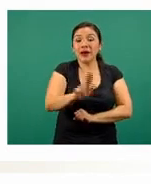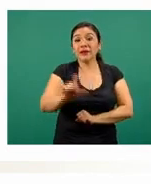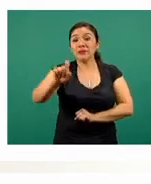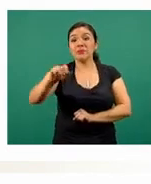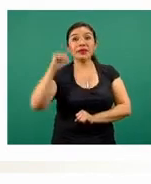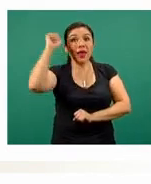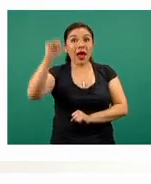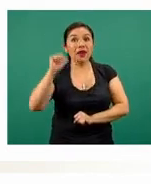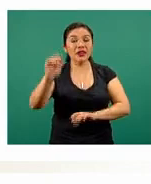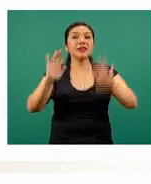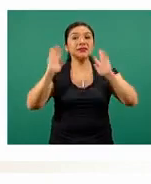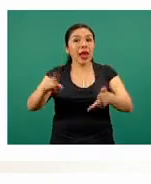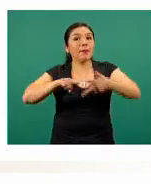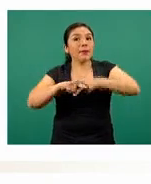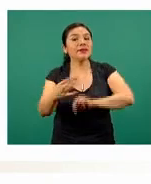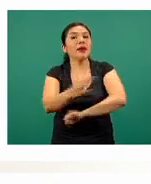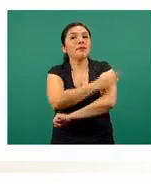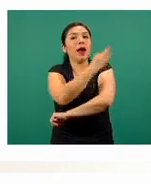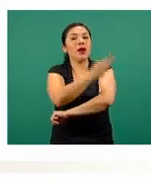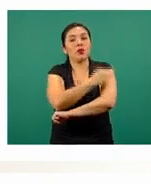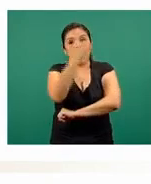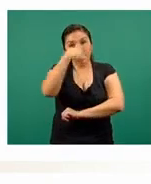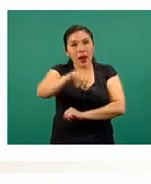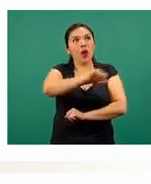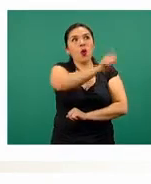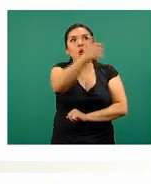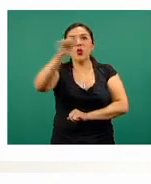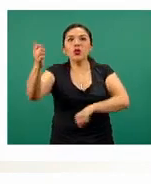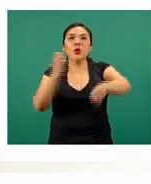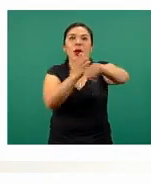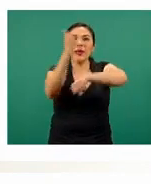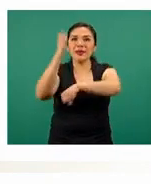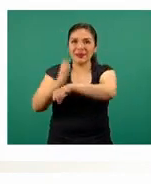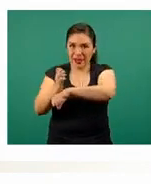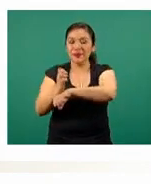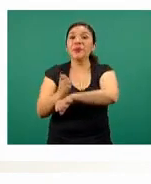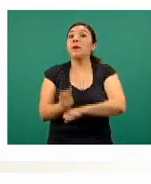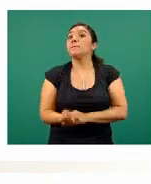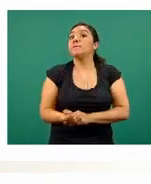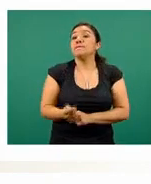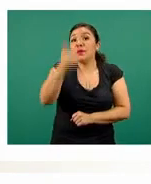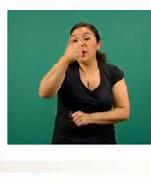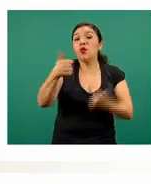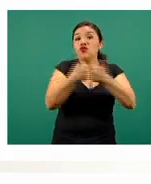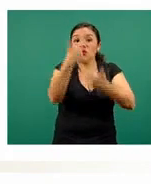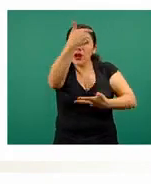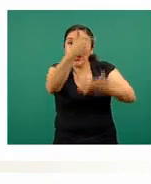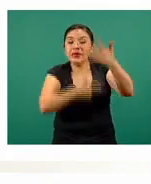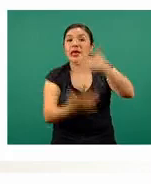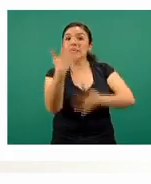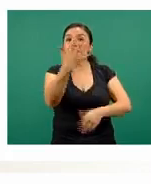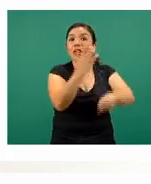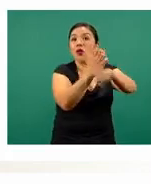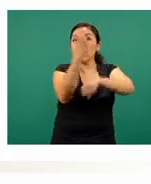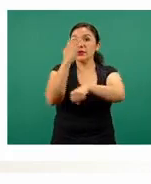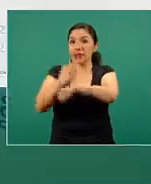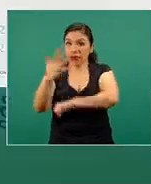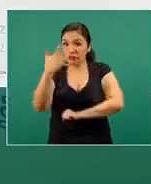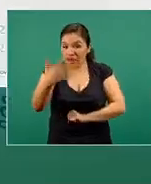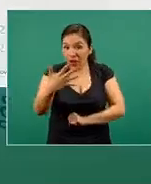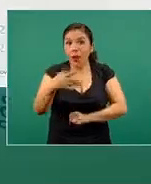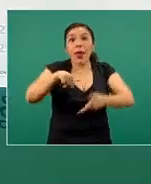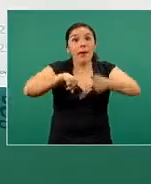de abril inicia la vacunación en las demás entidades federativas, primero con una lista de 5 entidades federativas